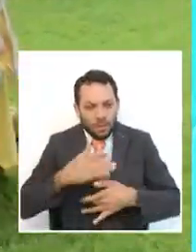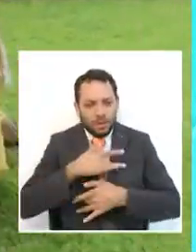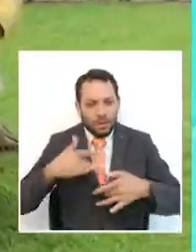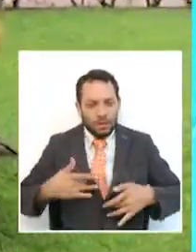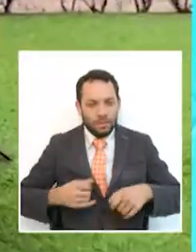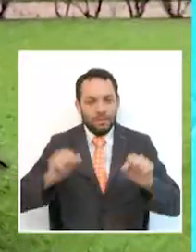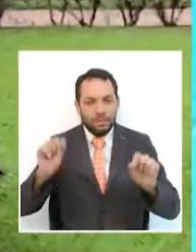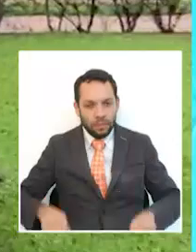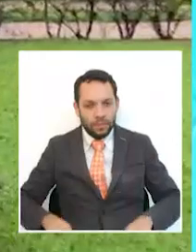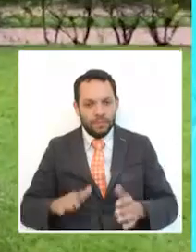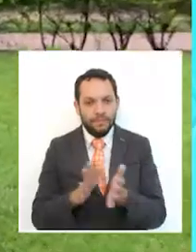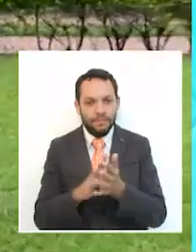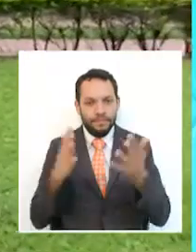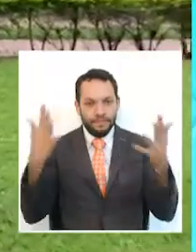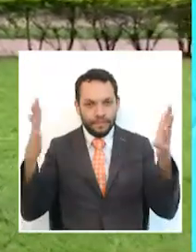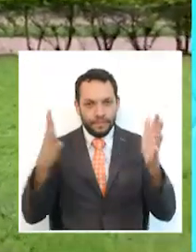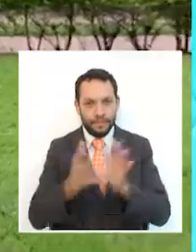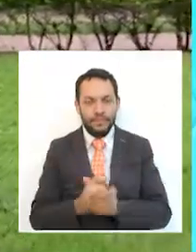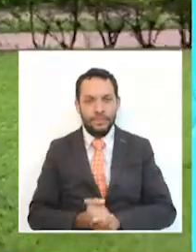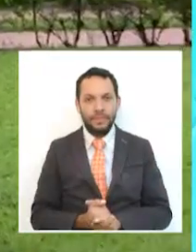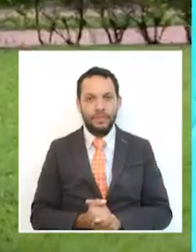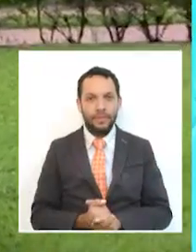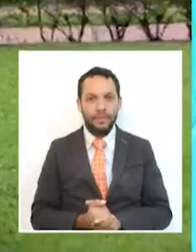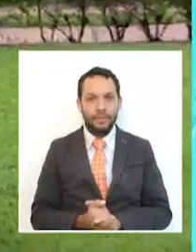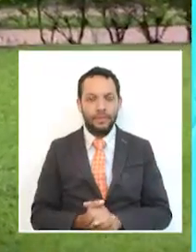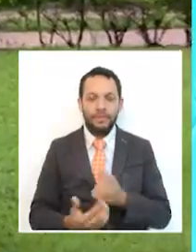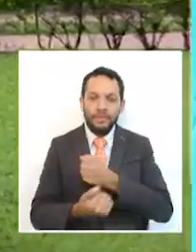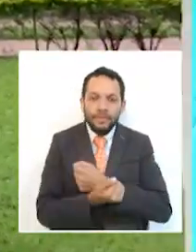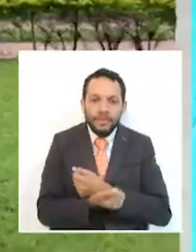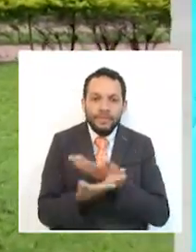eso queremos